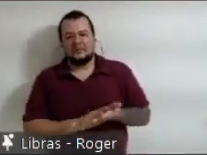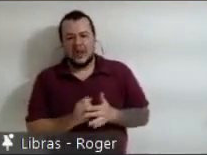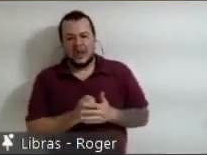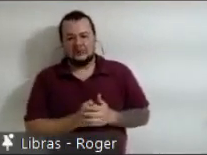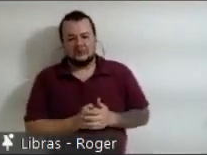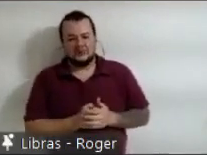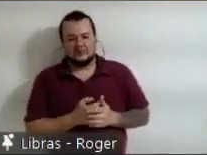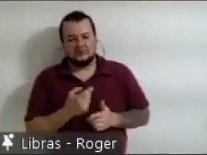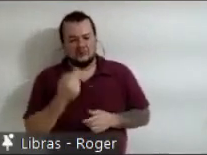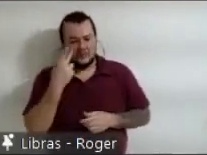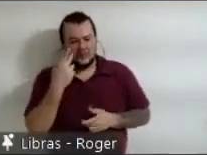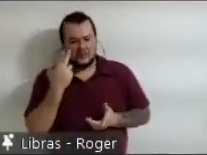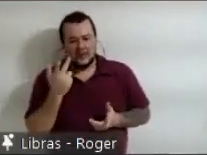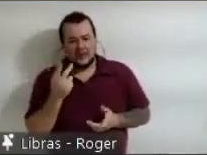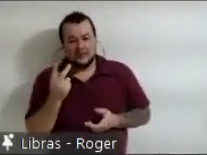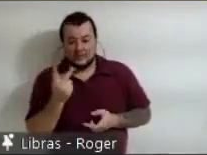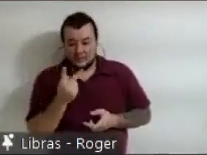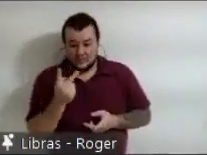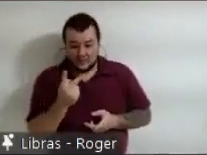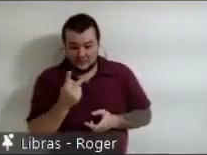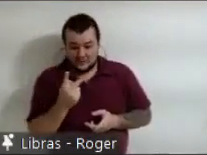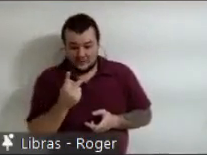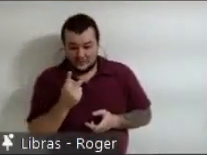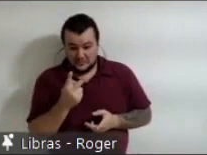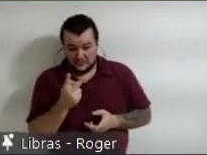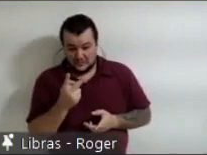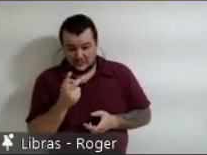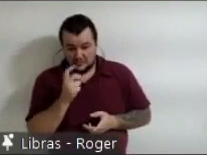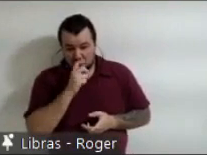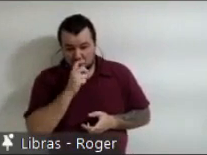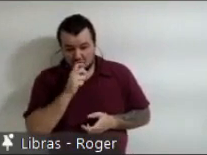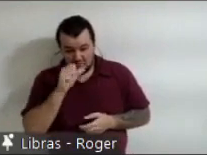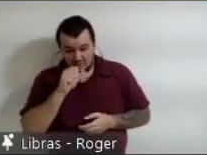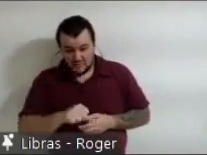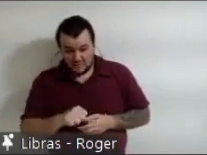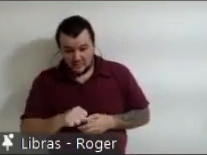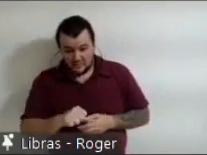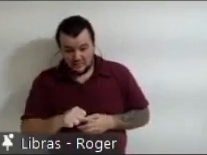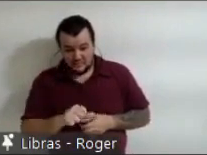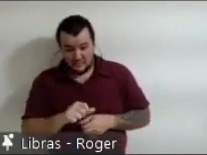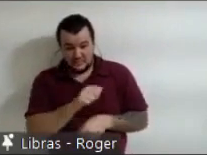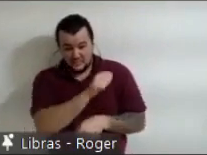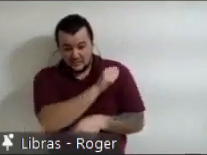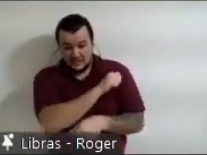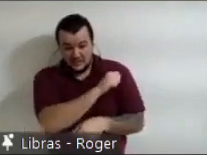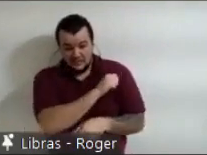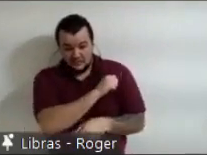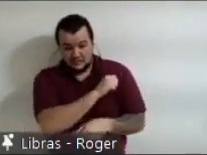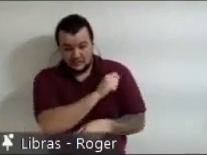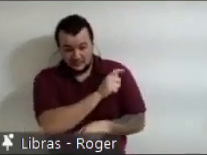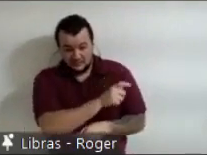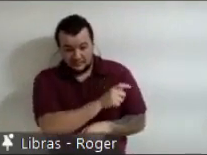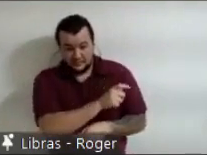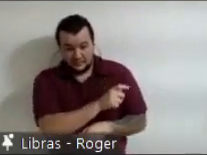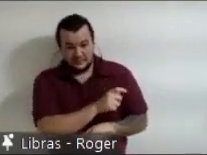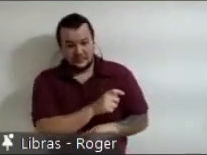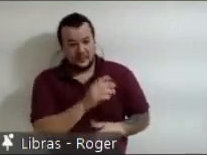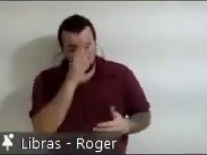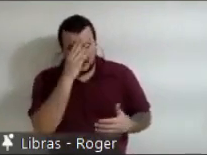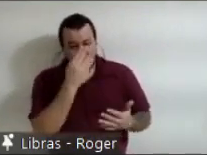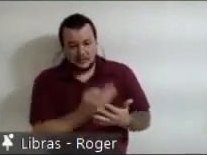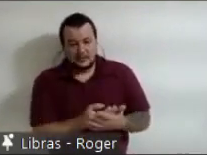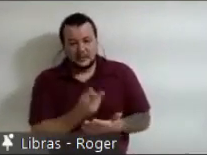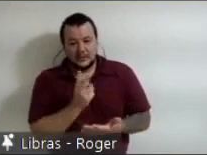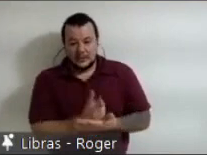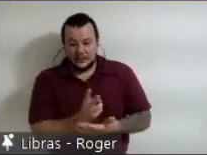peor es que el estudiante termina creyendo que siempre hay alguien o algo que sí conoce la